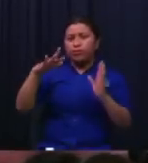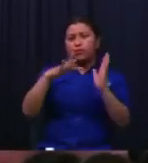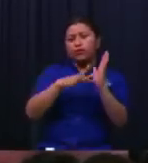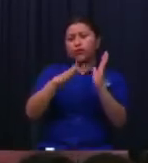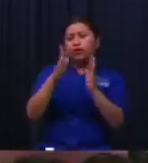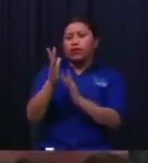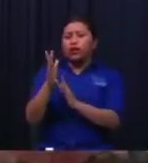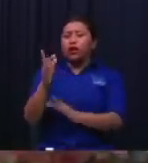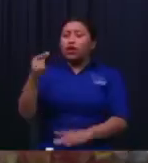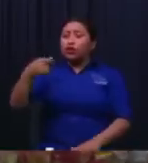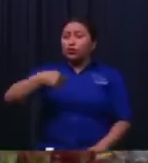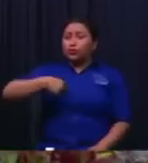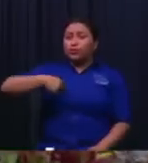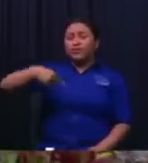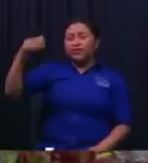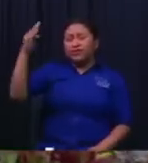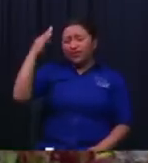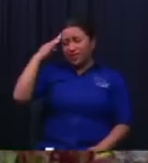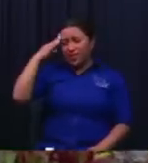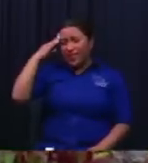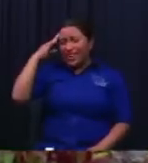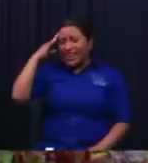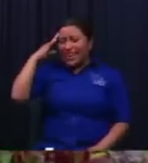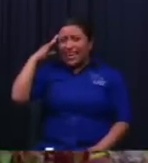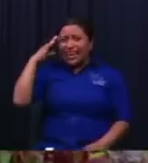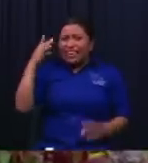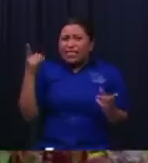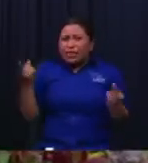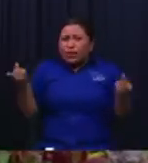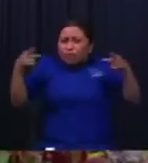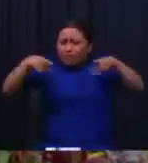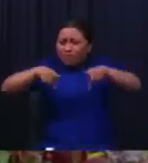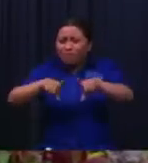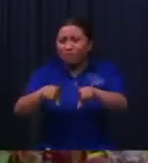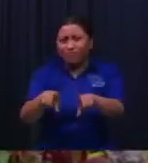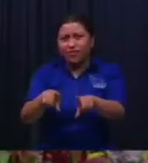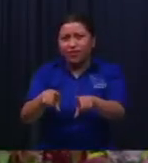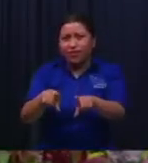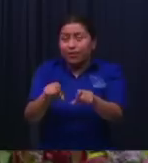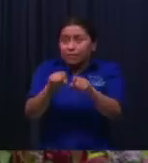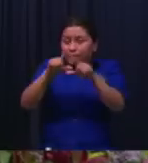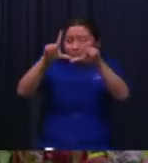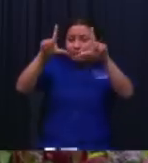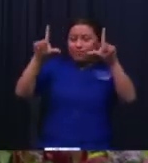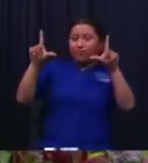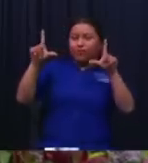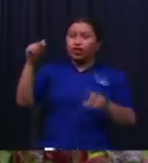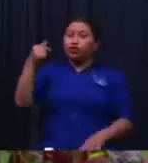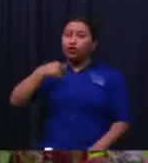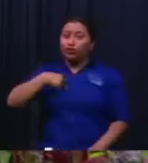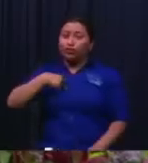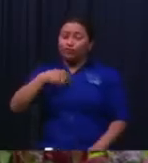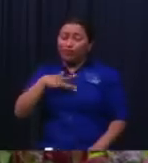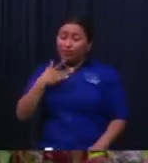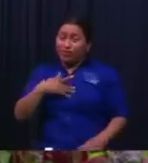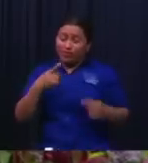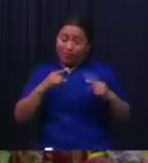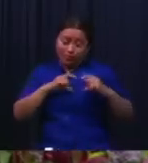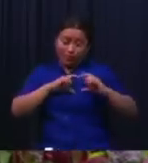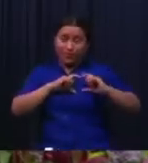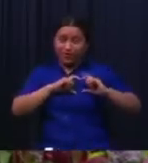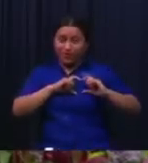algo poderoso va a suceder hoy, hermano. Tengo esa convicción en mi corazón. Amén. ¿Por qué? Porque Dios es